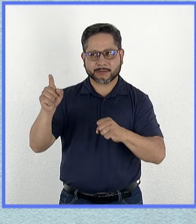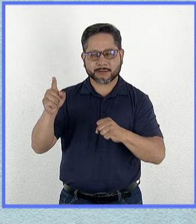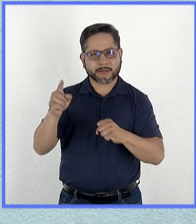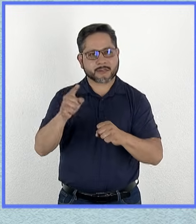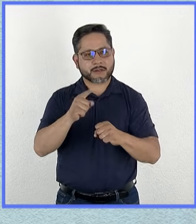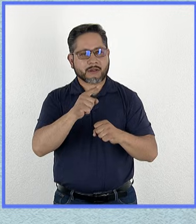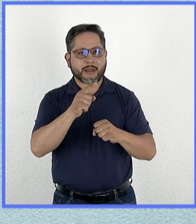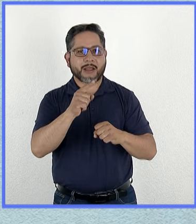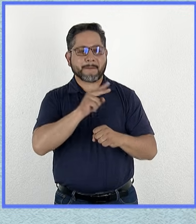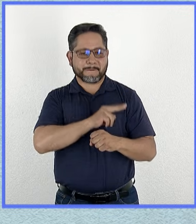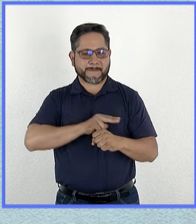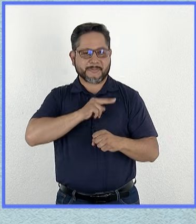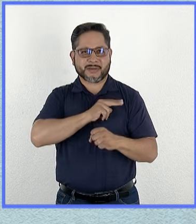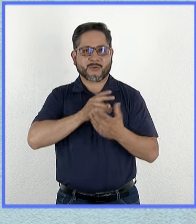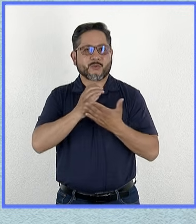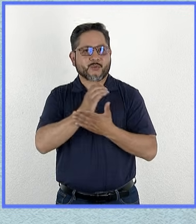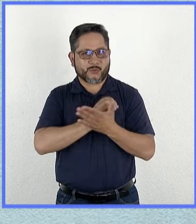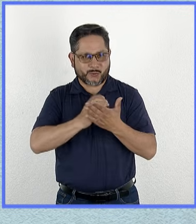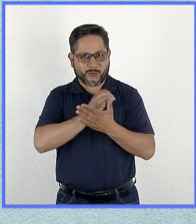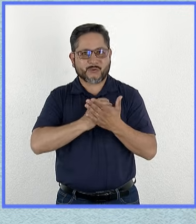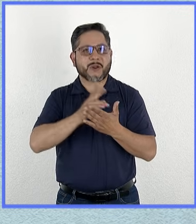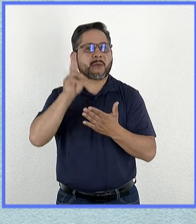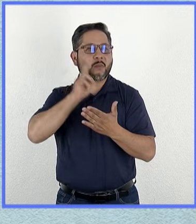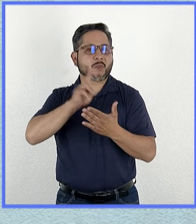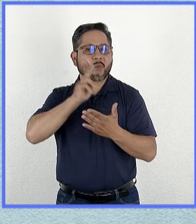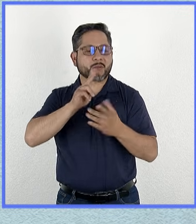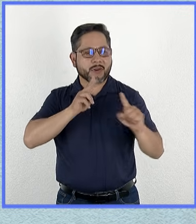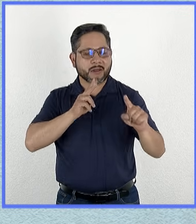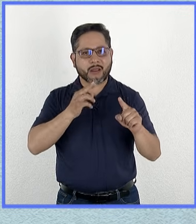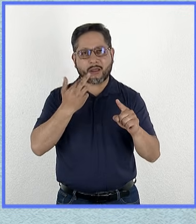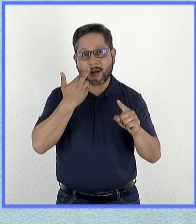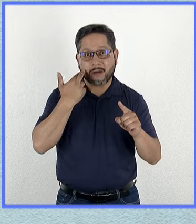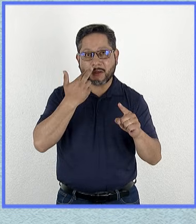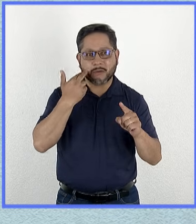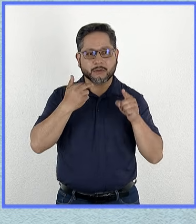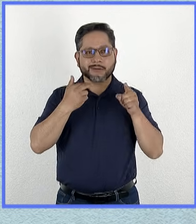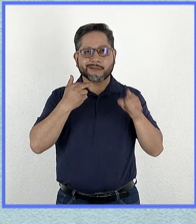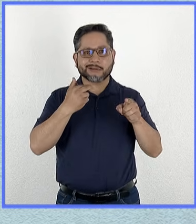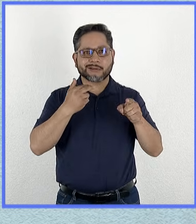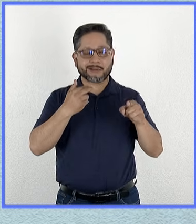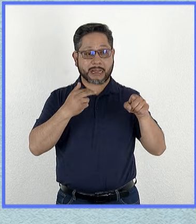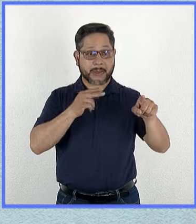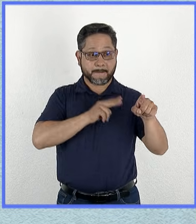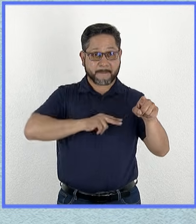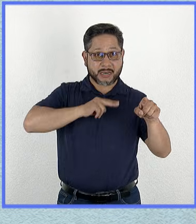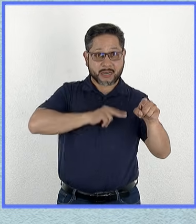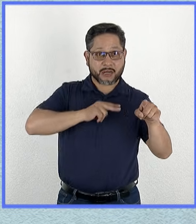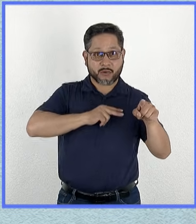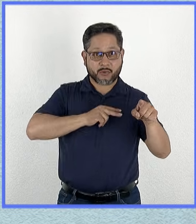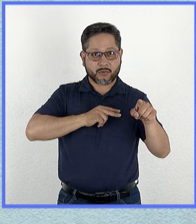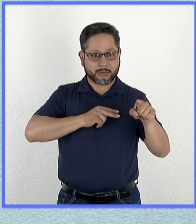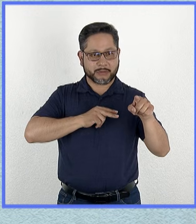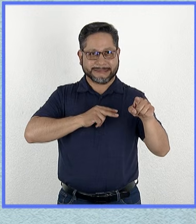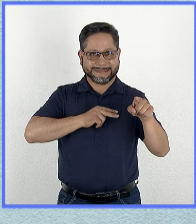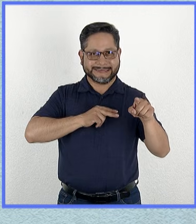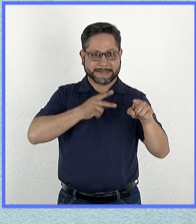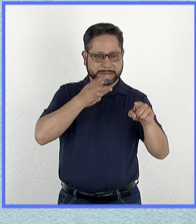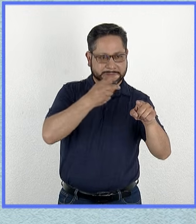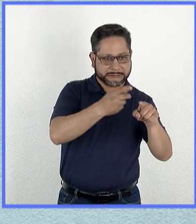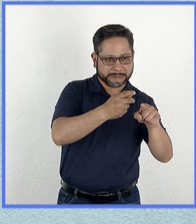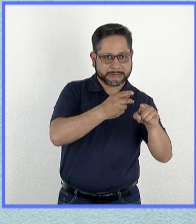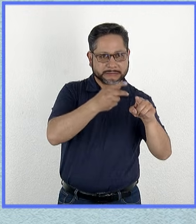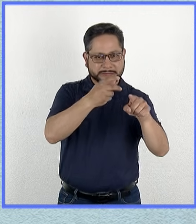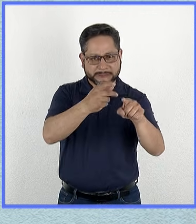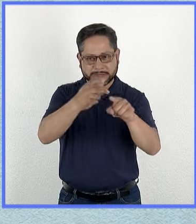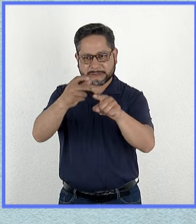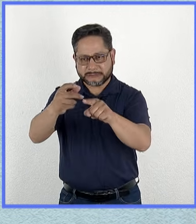produjo un antiveneno que, al ser probado en ratones, fue capaz de neutralizar el veneno de